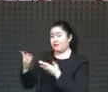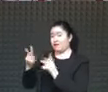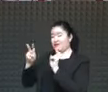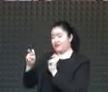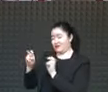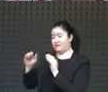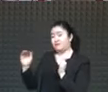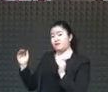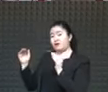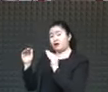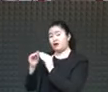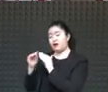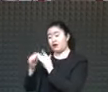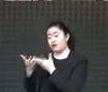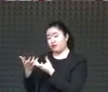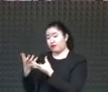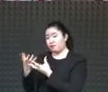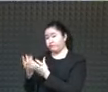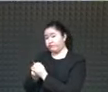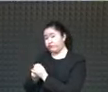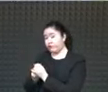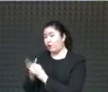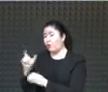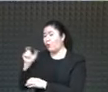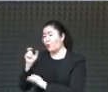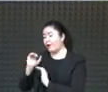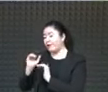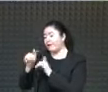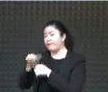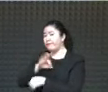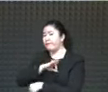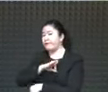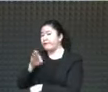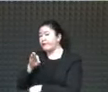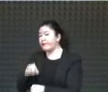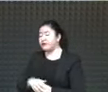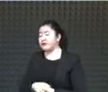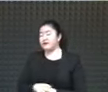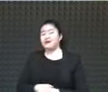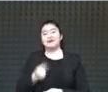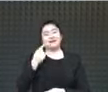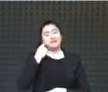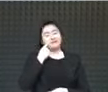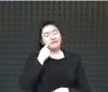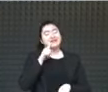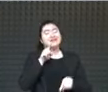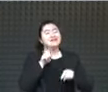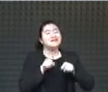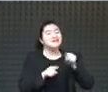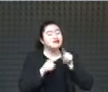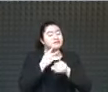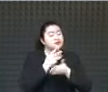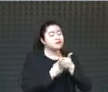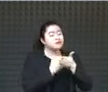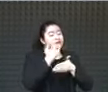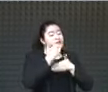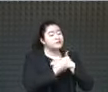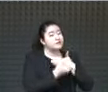las personas se registren? Sí, pues depende de la cantidad de proyectos. Ahora ya se